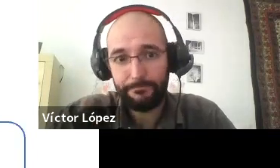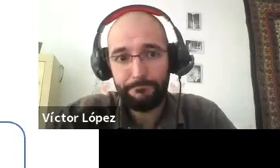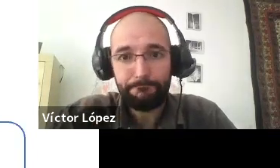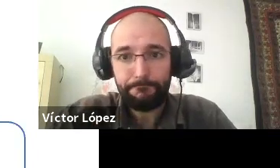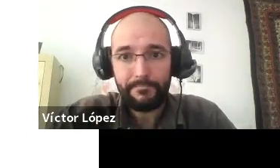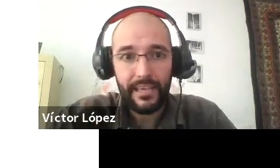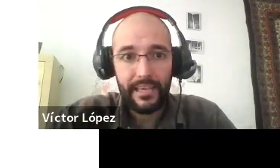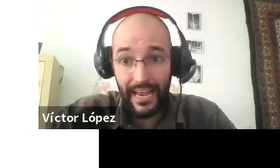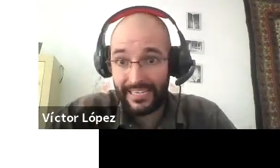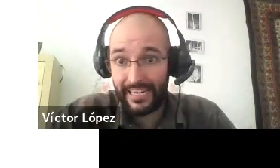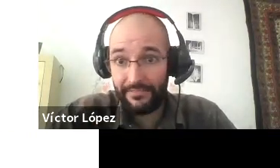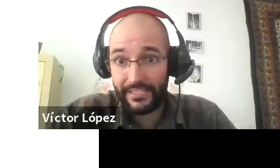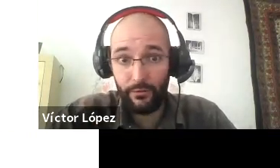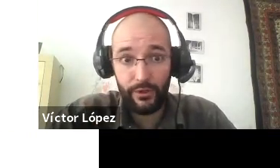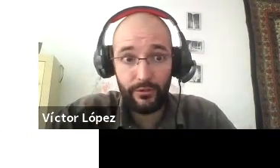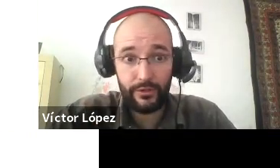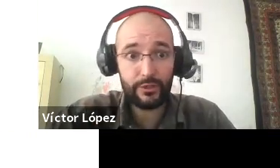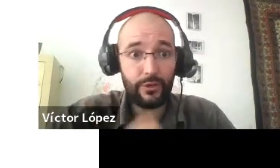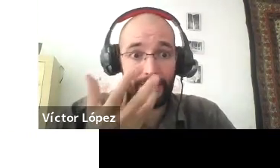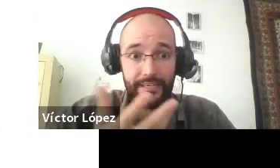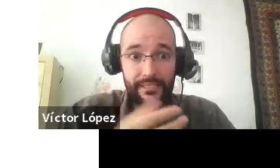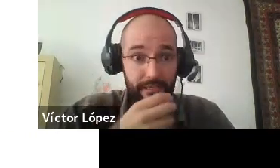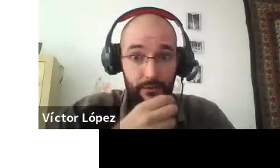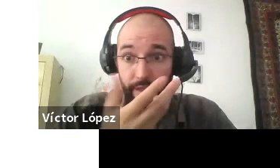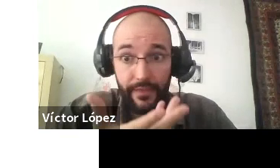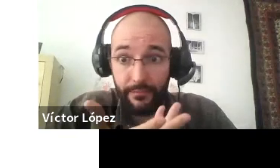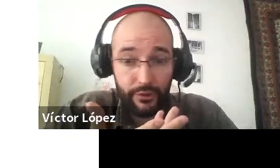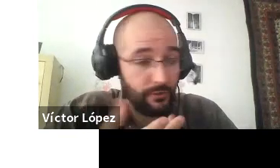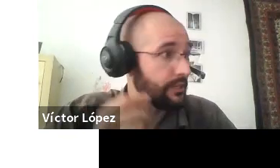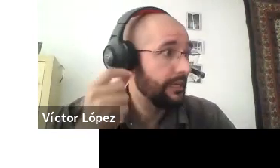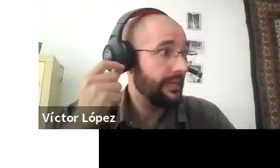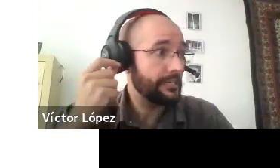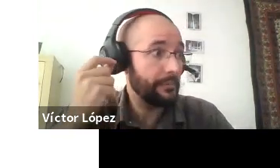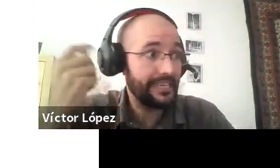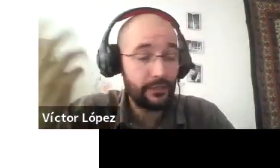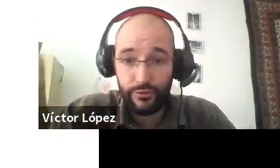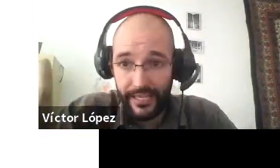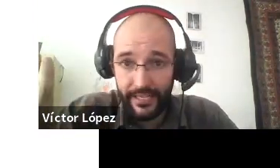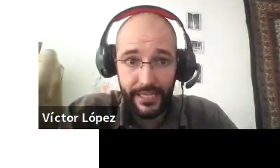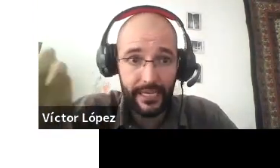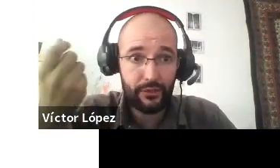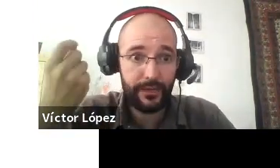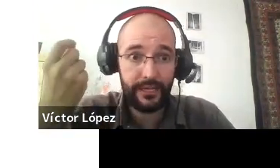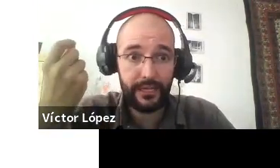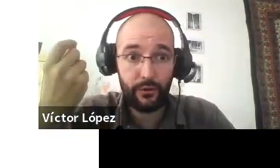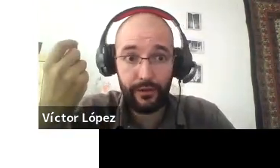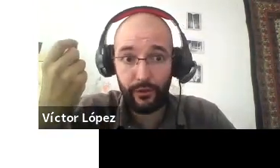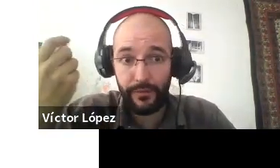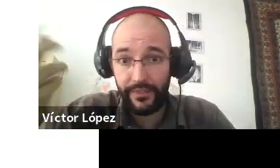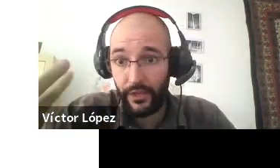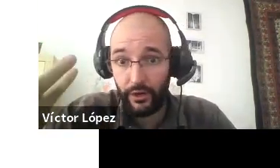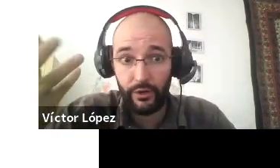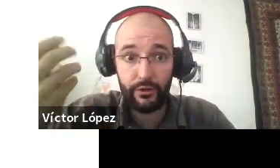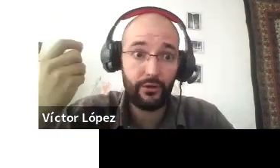liceo. Así, en la fase 1, ¿no? Pues lo que hacen es, lo que decimos, ¿no? Pues expresar sus ideas iniciales sobre concepto